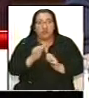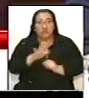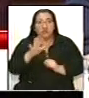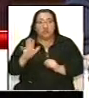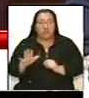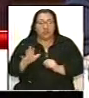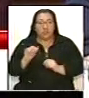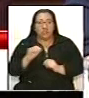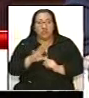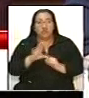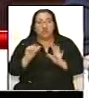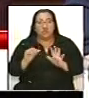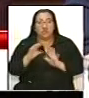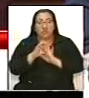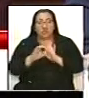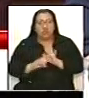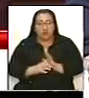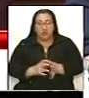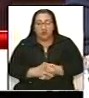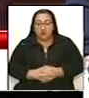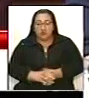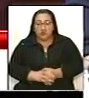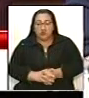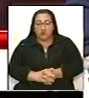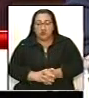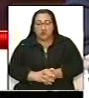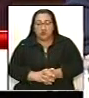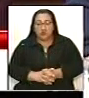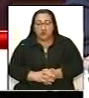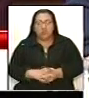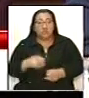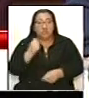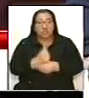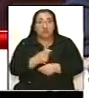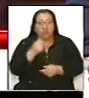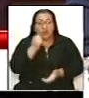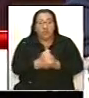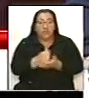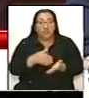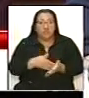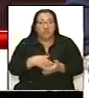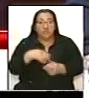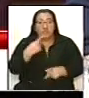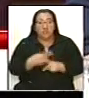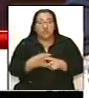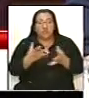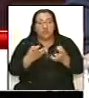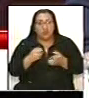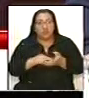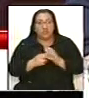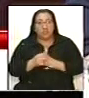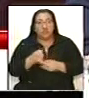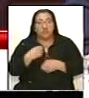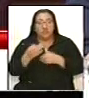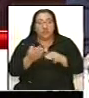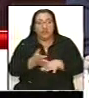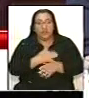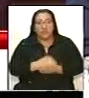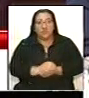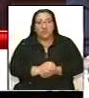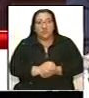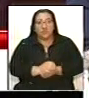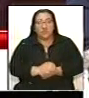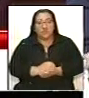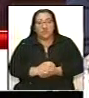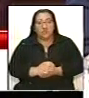55 y 56 de la Constitución nos obligan a una aprobación por tratarse, como bien lo dice el preámbulo en su